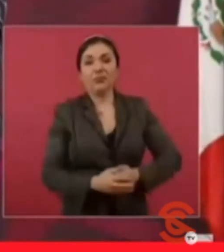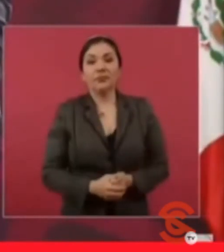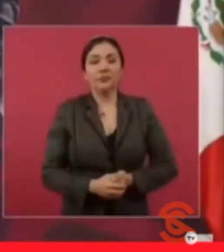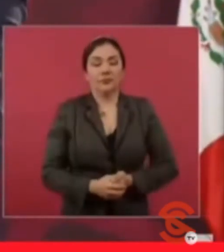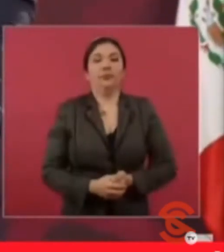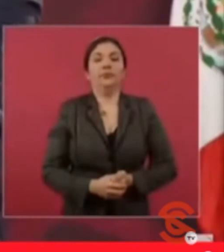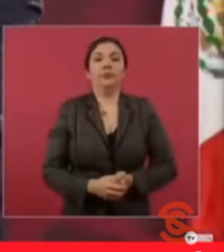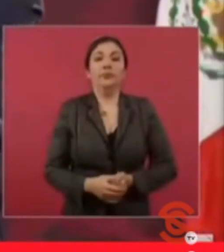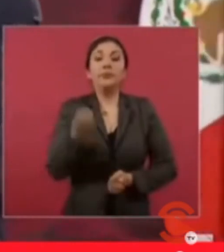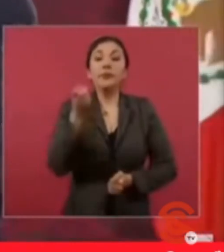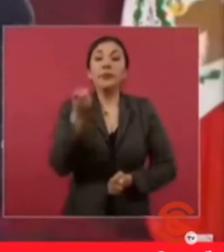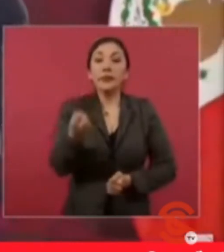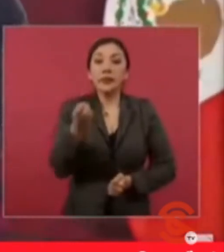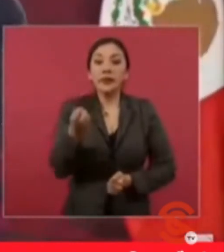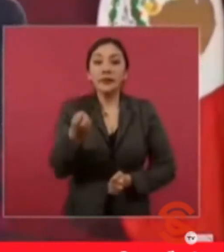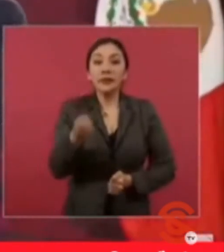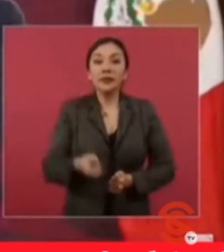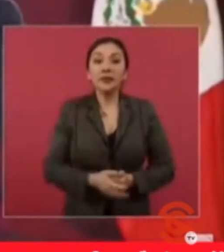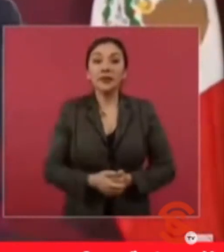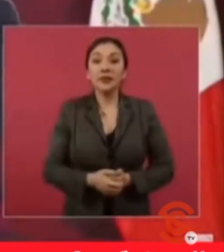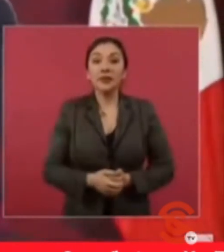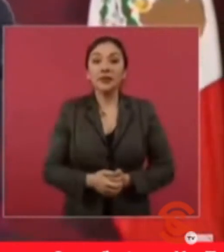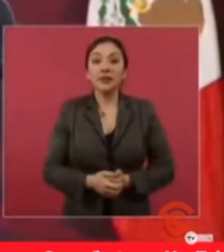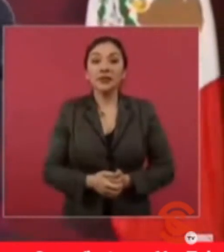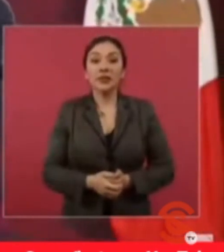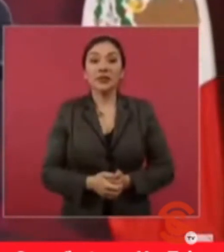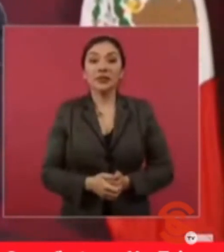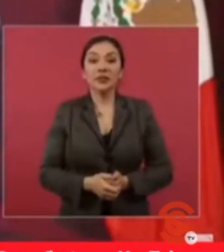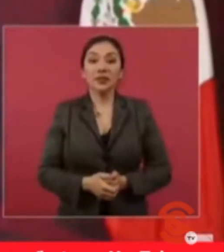Y era tan